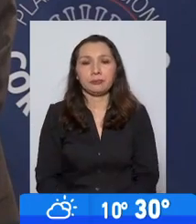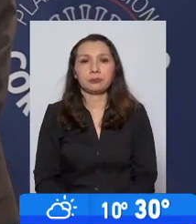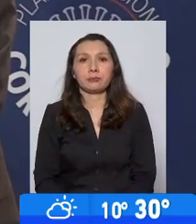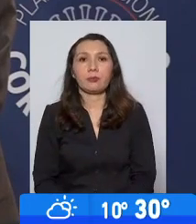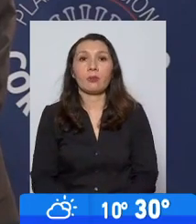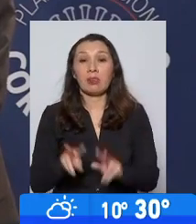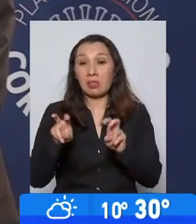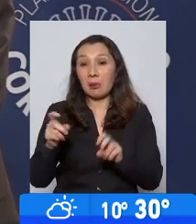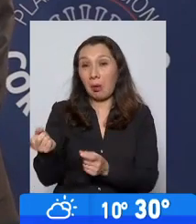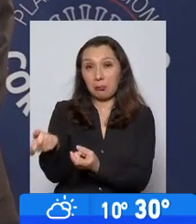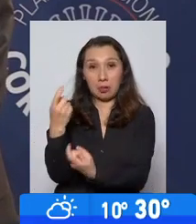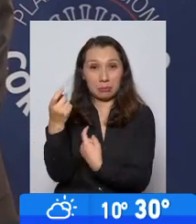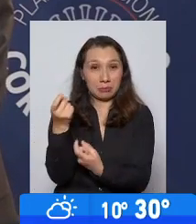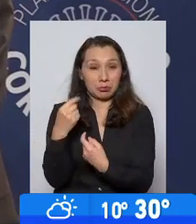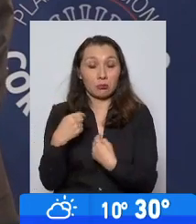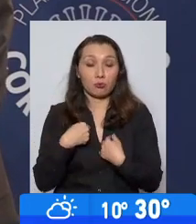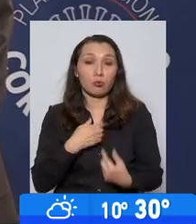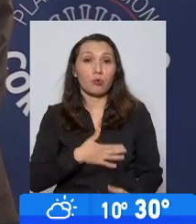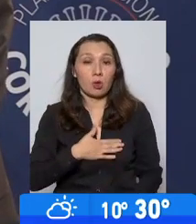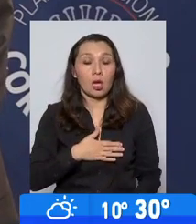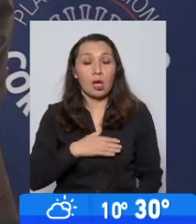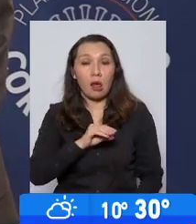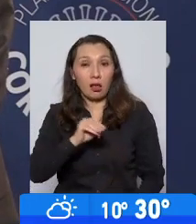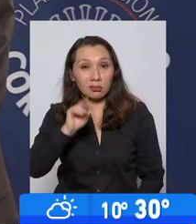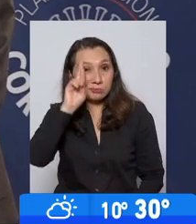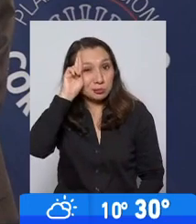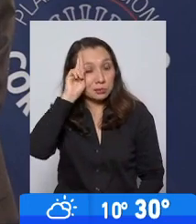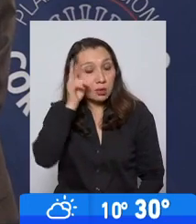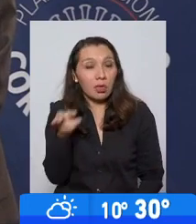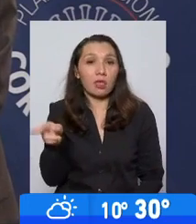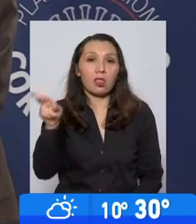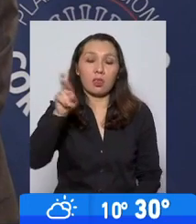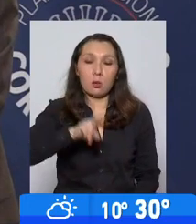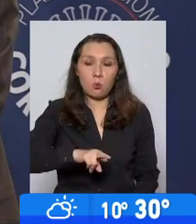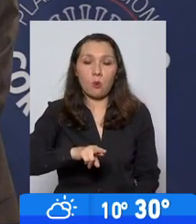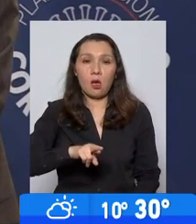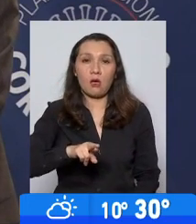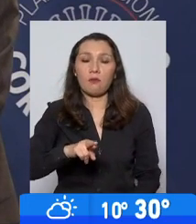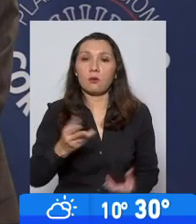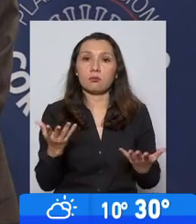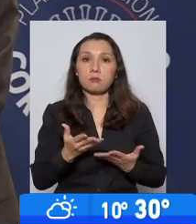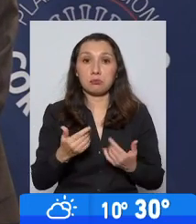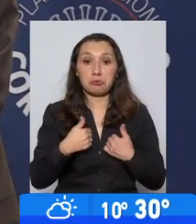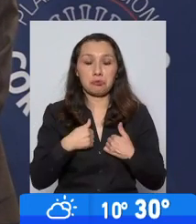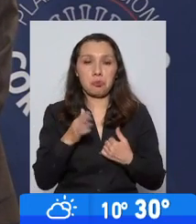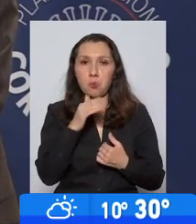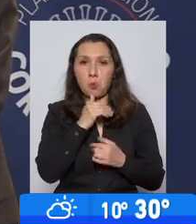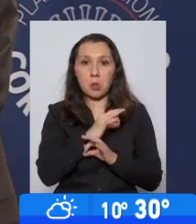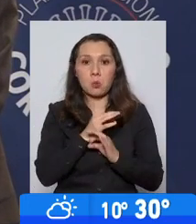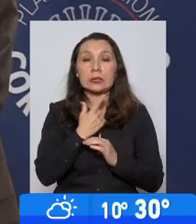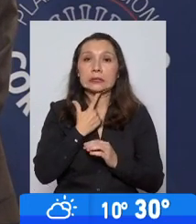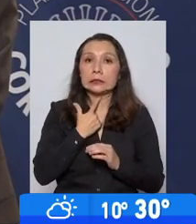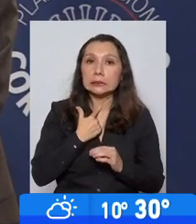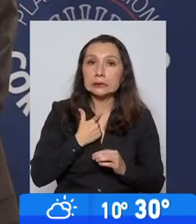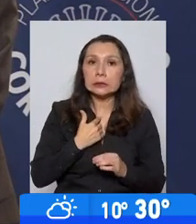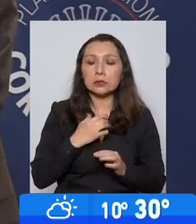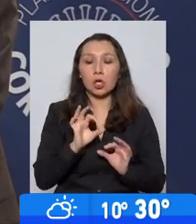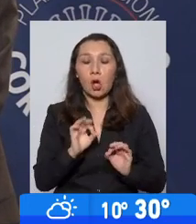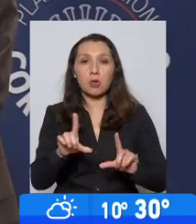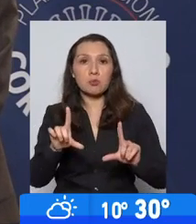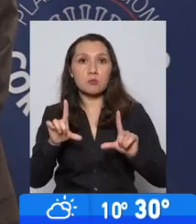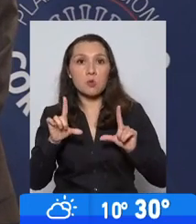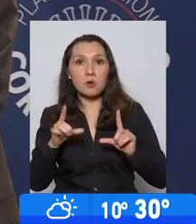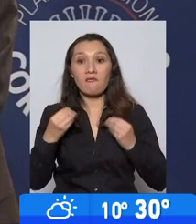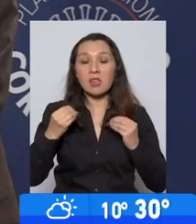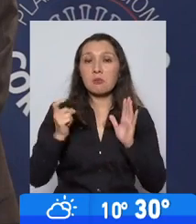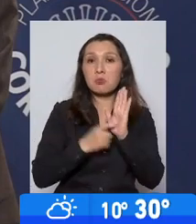a las críticas, yo quiero recordar una vez más que yo no tengo ninguna ambición ni de aparecer bien